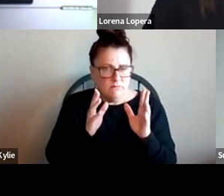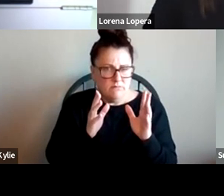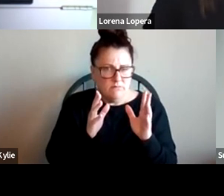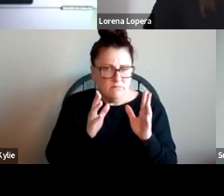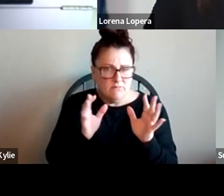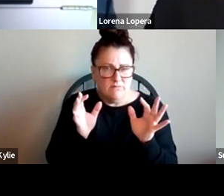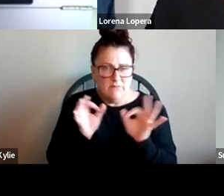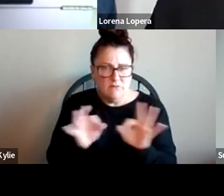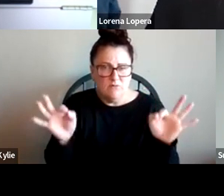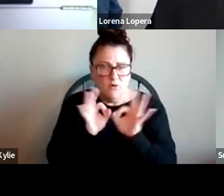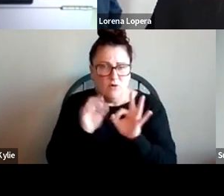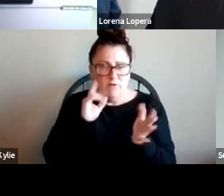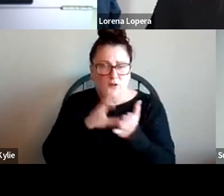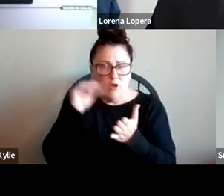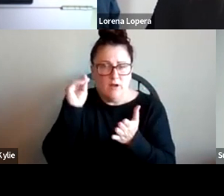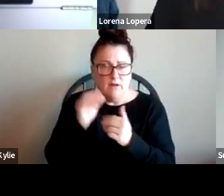Perdón.